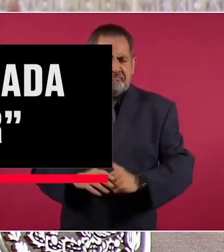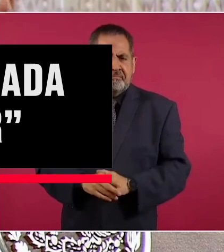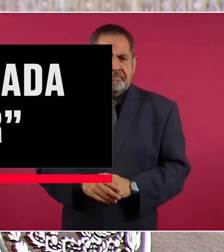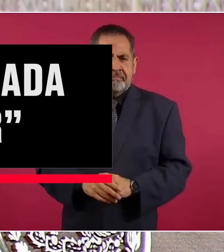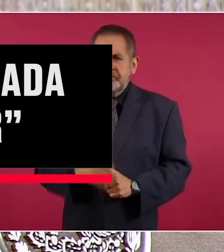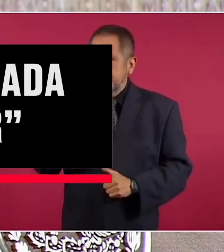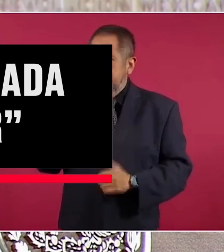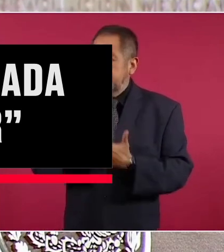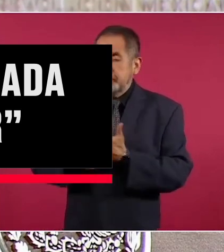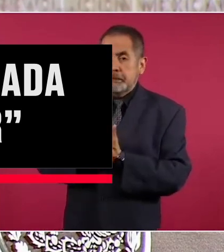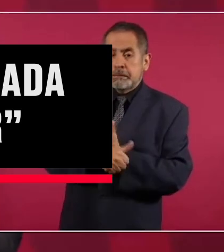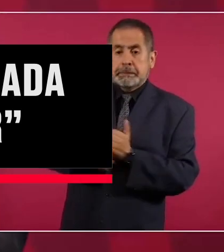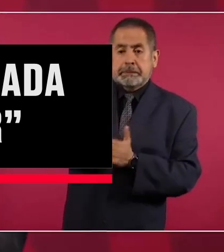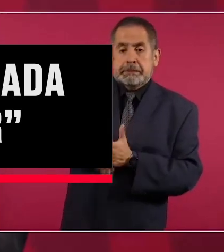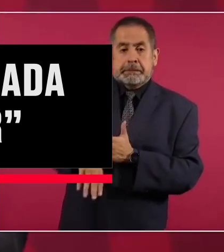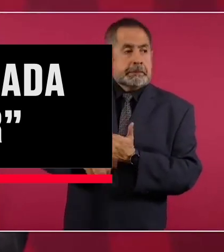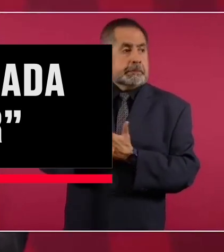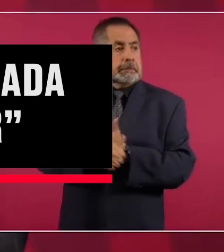No tenemos nada que ocultar.